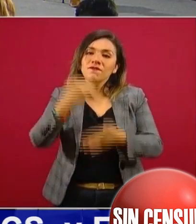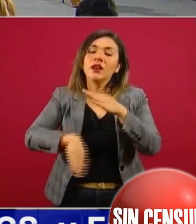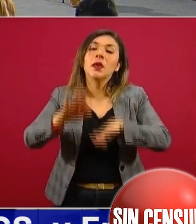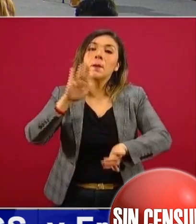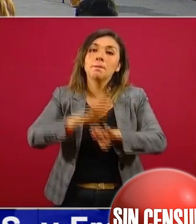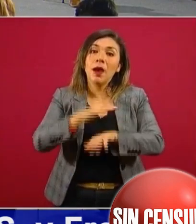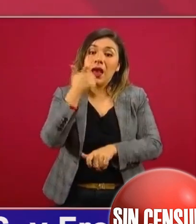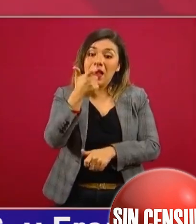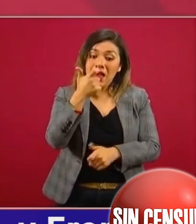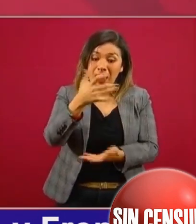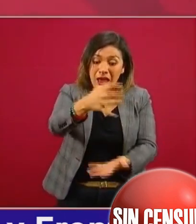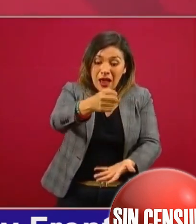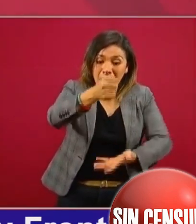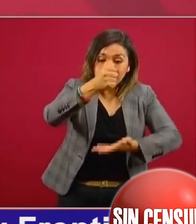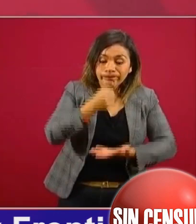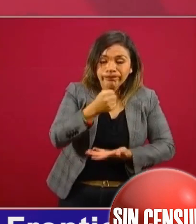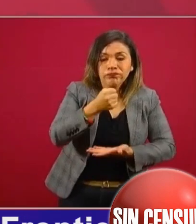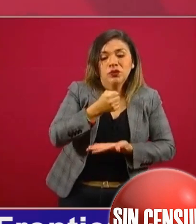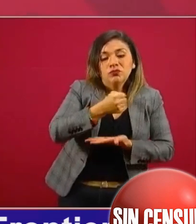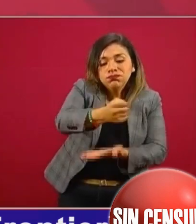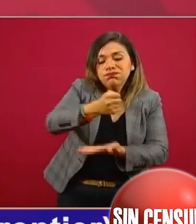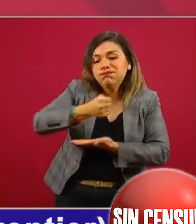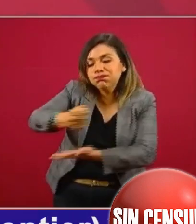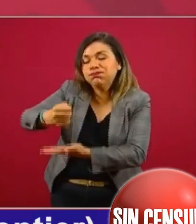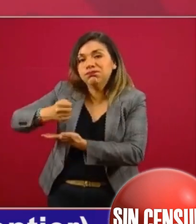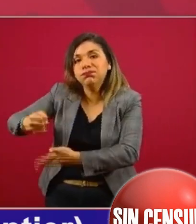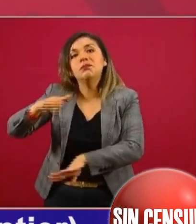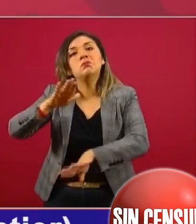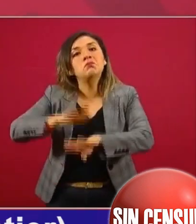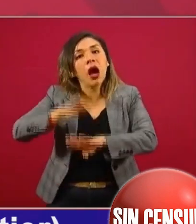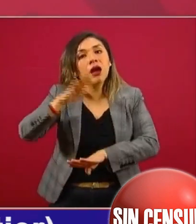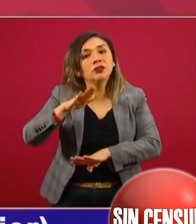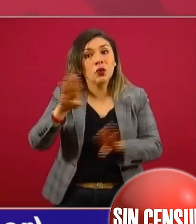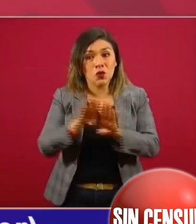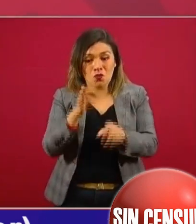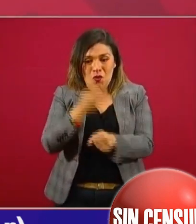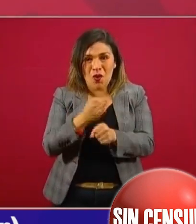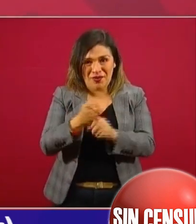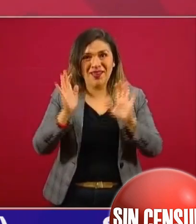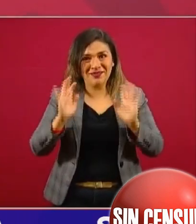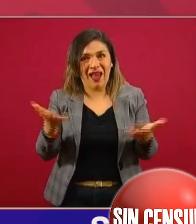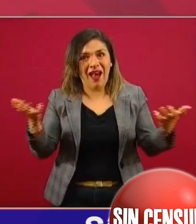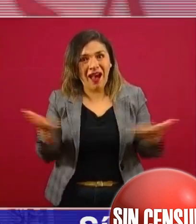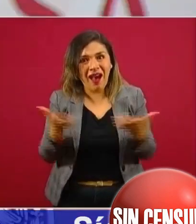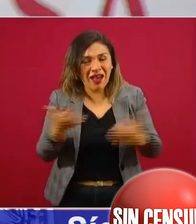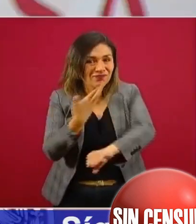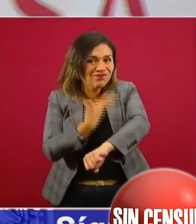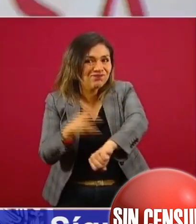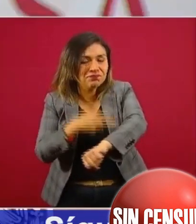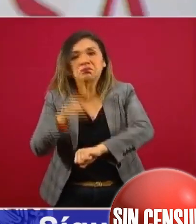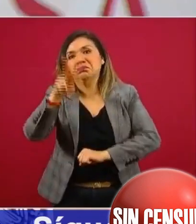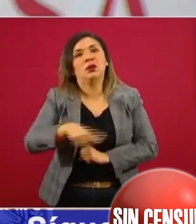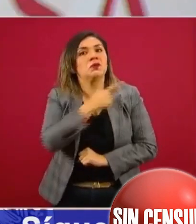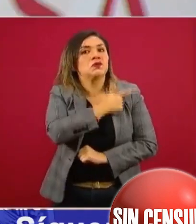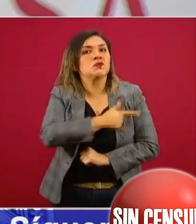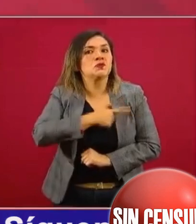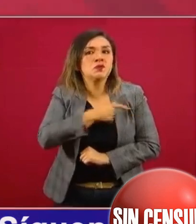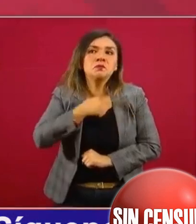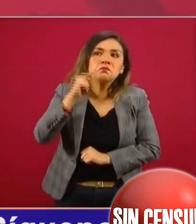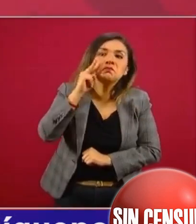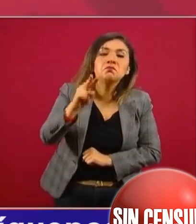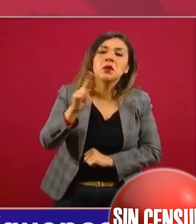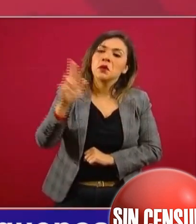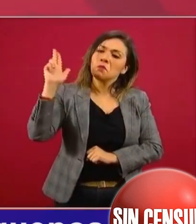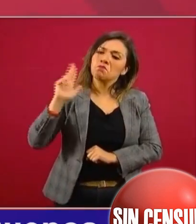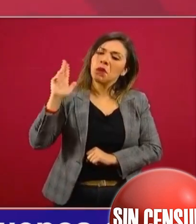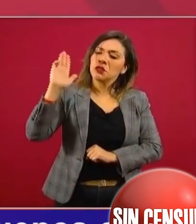ingreso, distribuir el presupuesto, lo que ya estamos haciendo. Me da mucho gusto que martes,